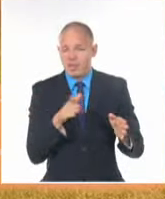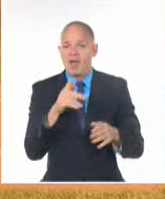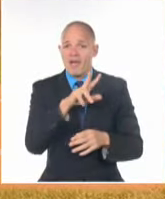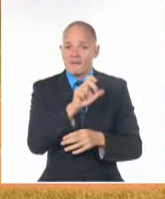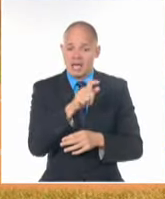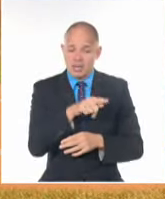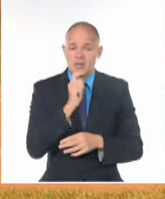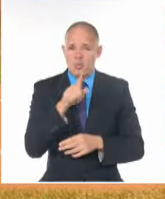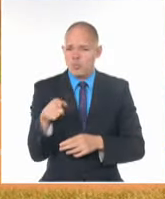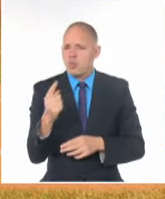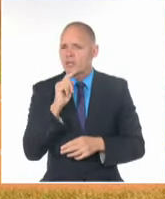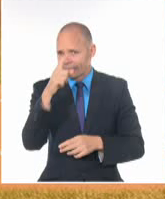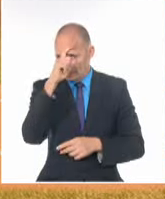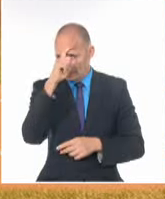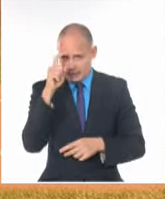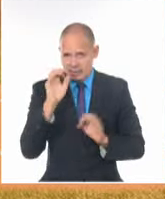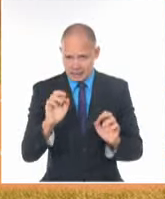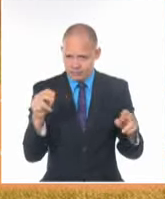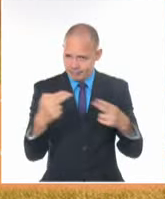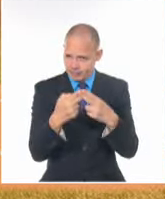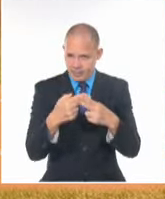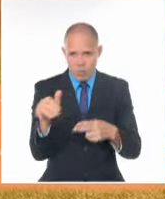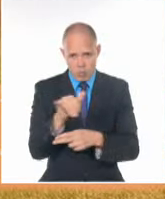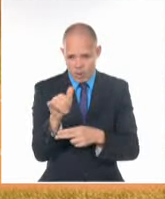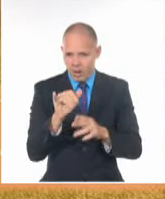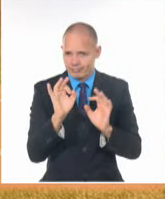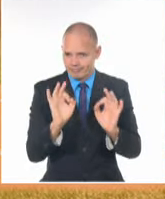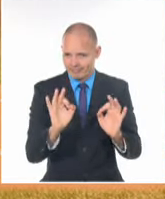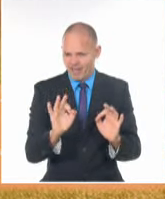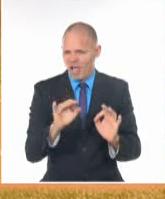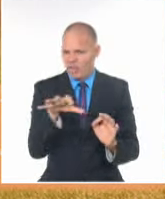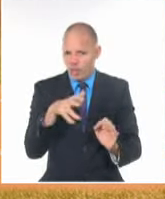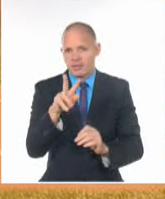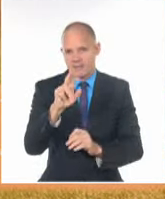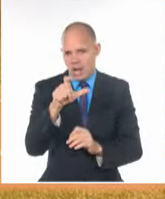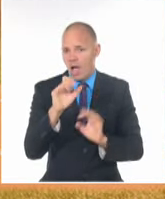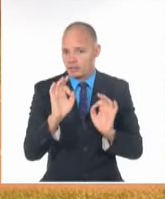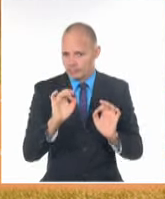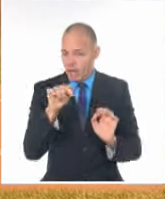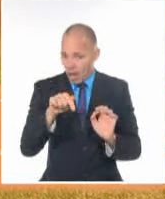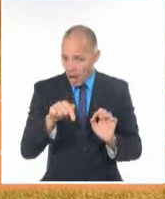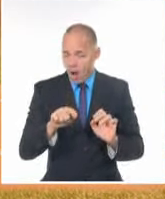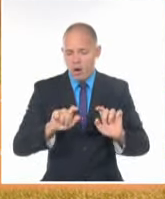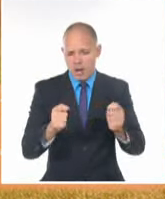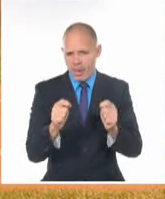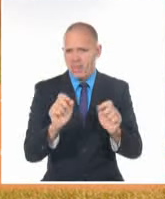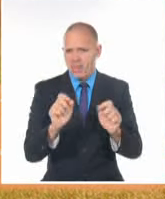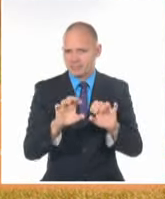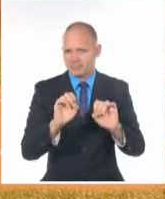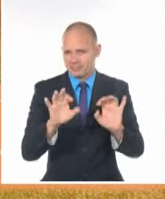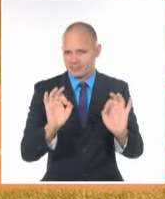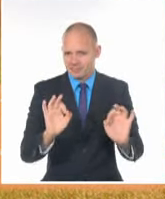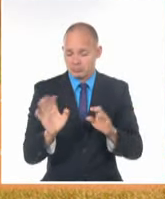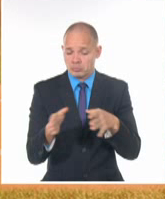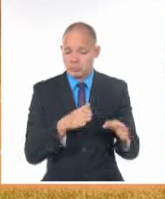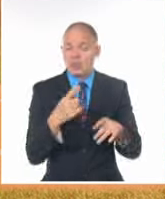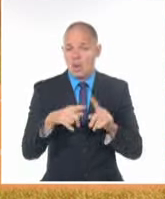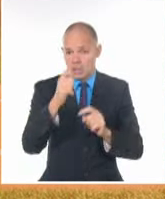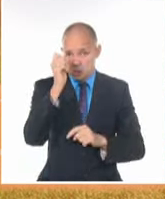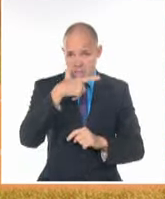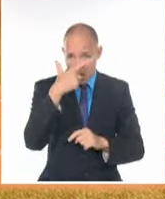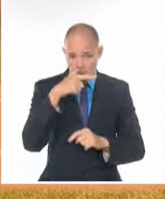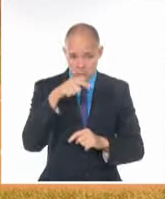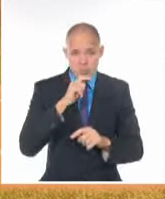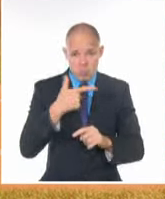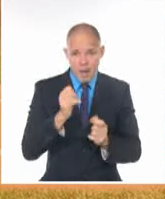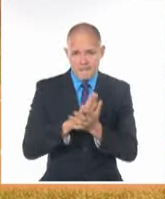duelo ante Santi Espíritus en el Augusto César Sandino con transmisión del canal Telerebelde. Diego de Ávila continuará de anfitrión de